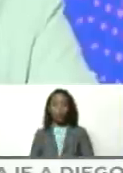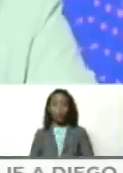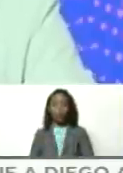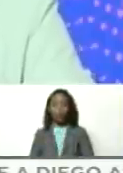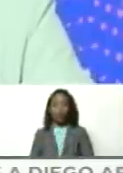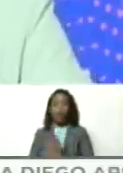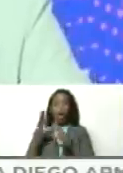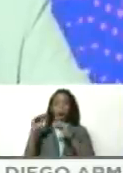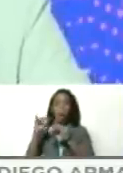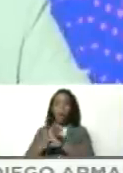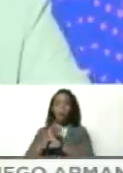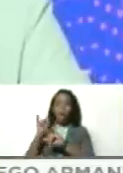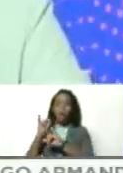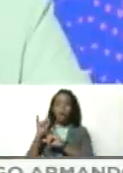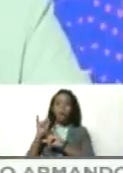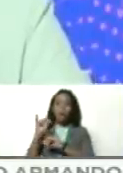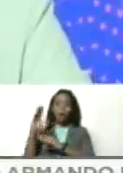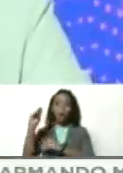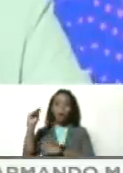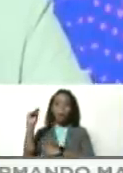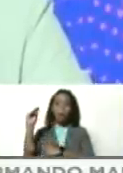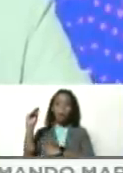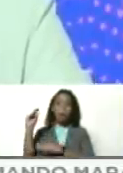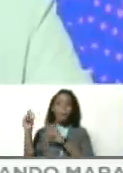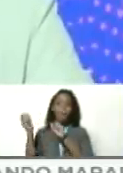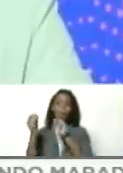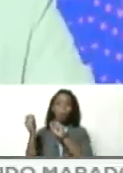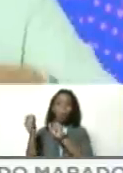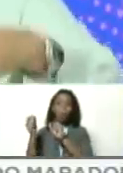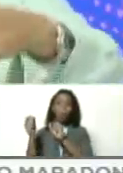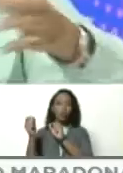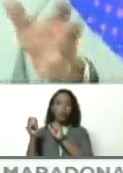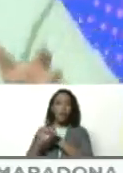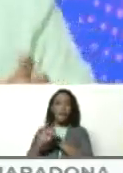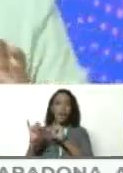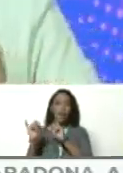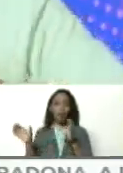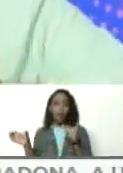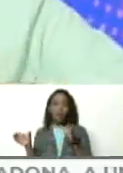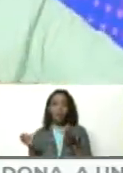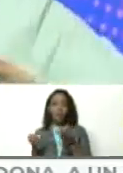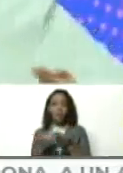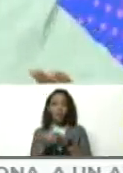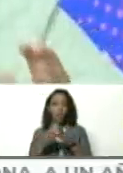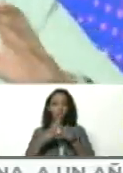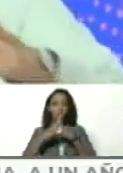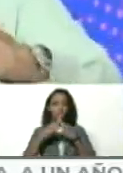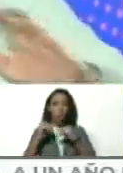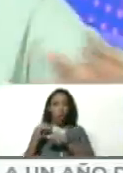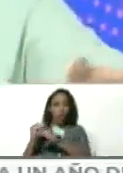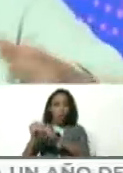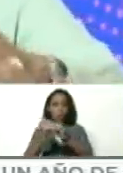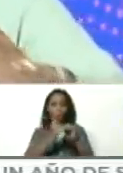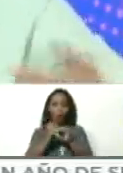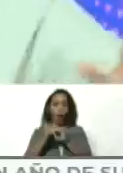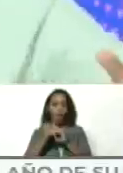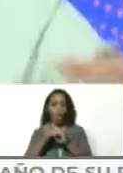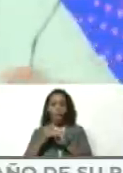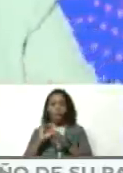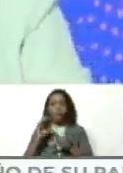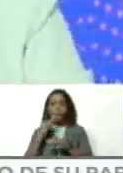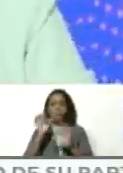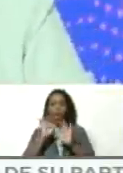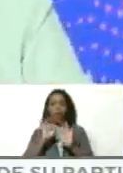Habló con Pedro Guevara. Luego salió y nos reunió a todos, por igual, sin discriminación de